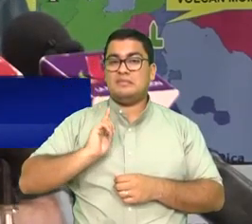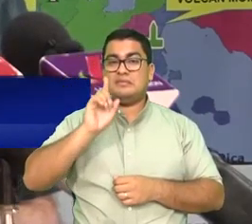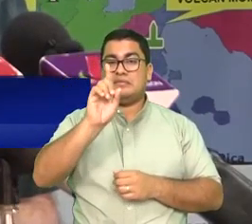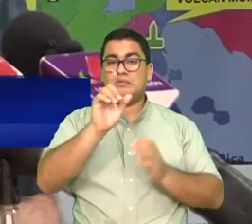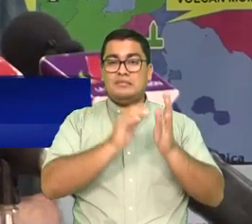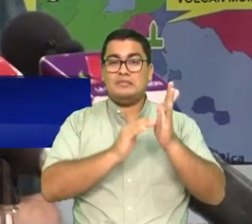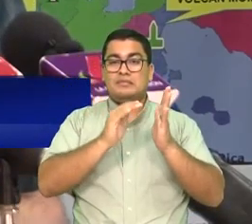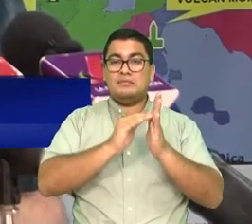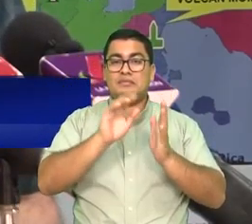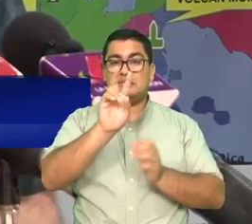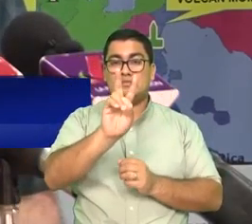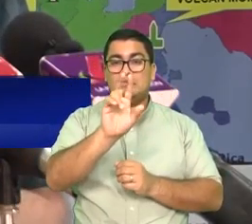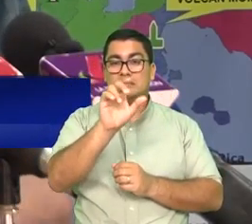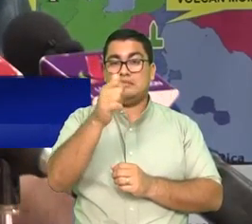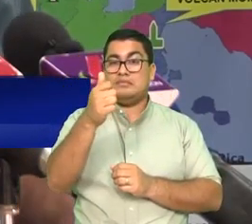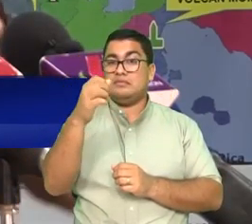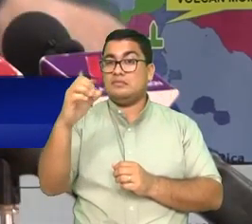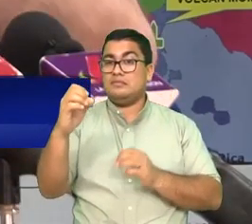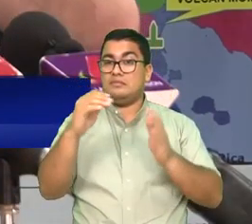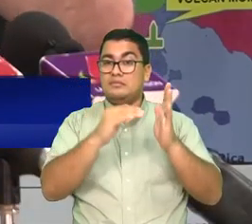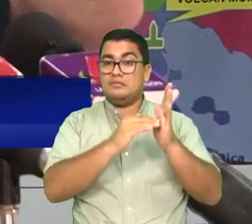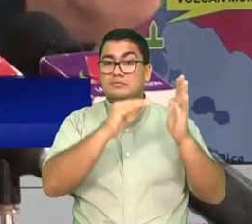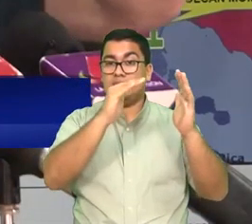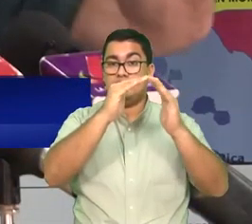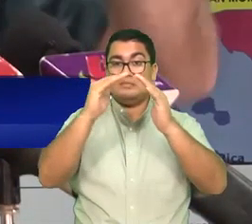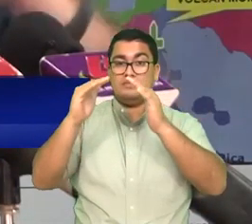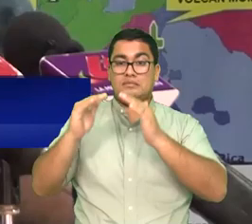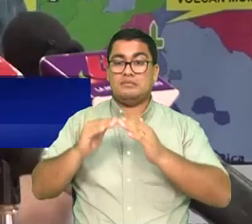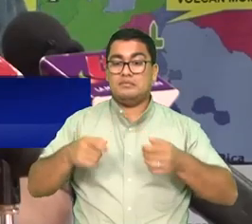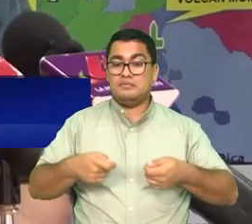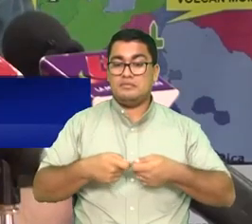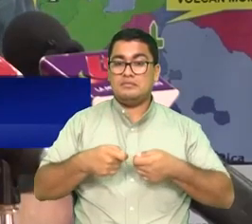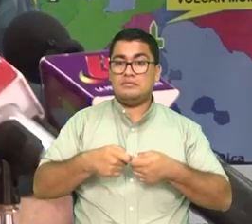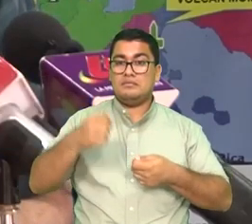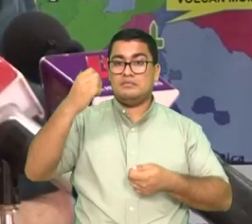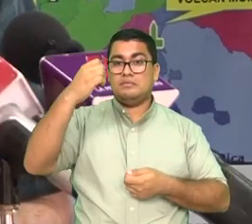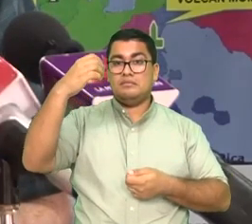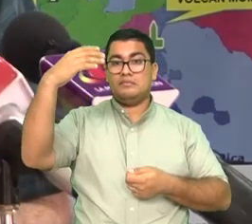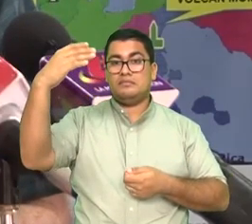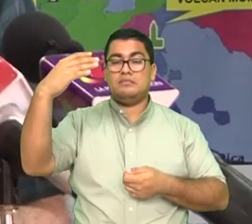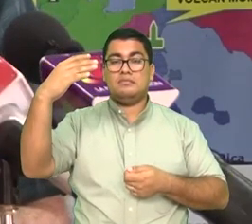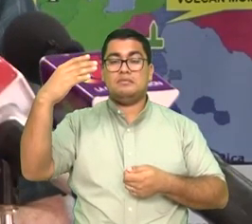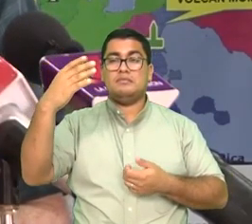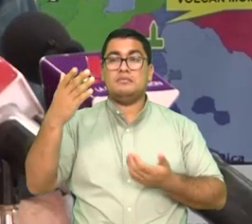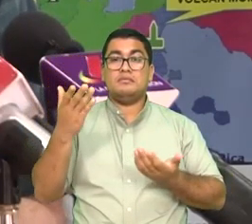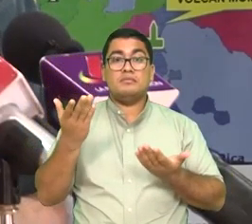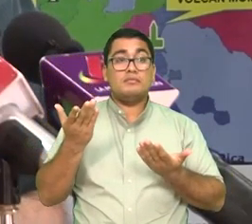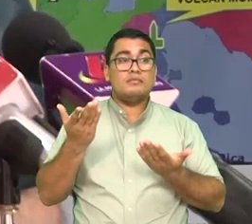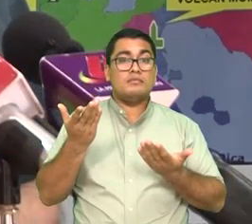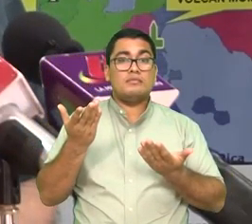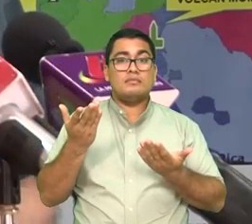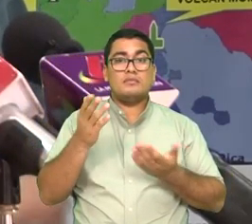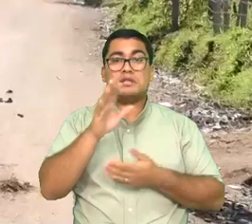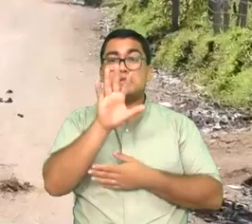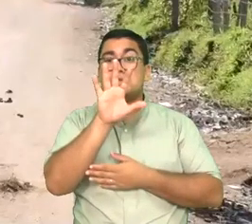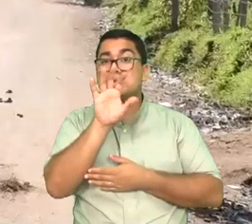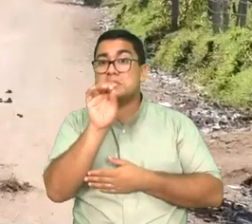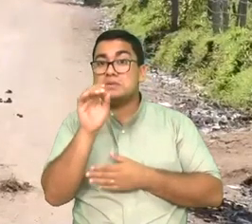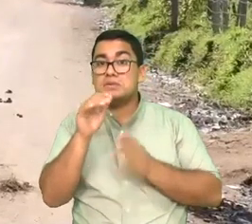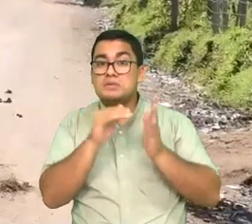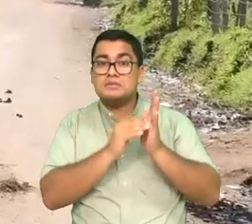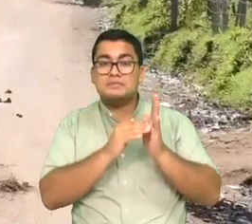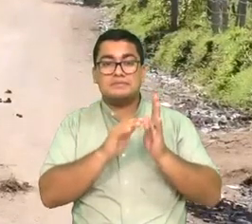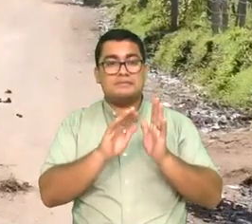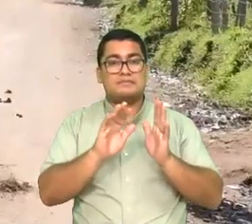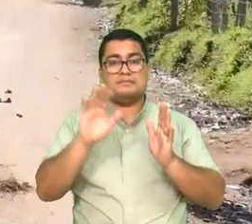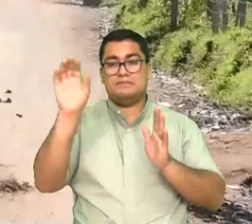1.260.000 viviendas electrificadas. ¿Cuántas tenemos a nivel nacional sin el suministro de energía? Solo 50.000. Si ustedes ven,